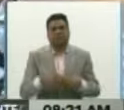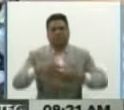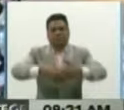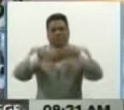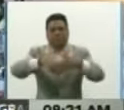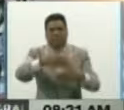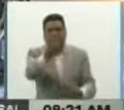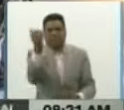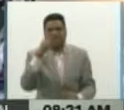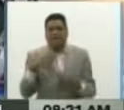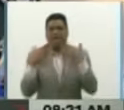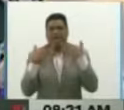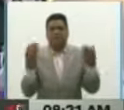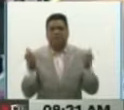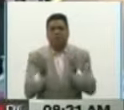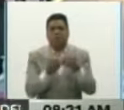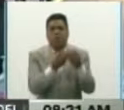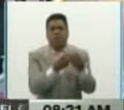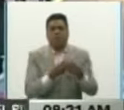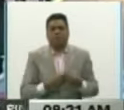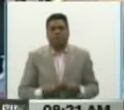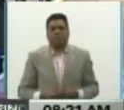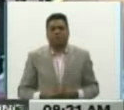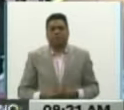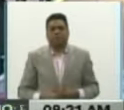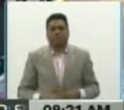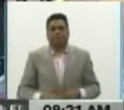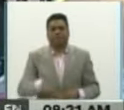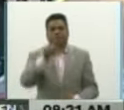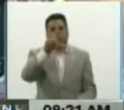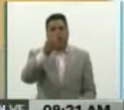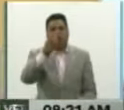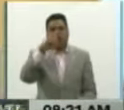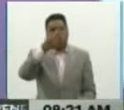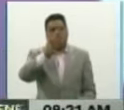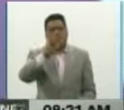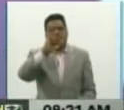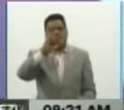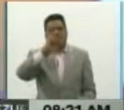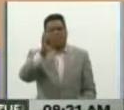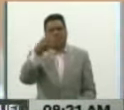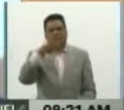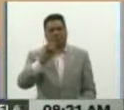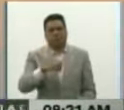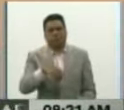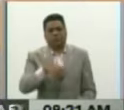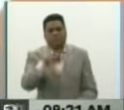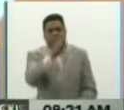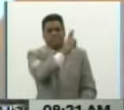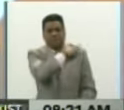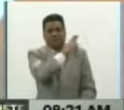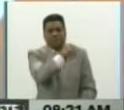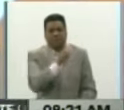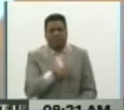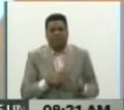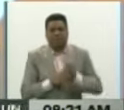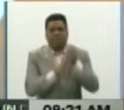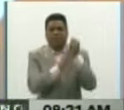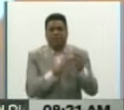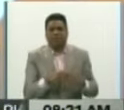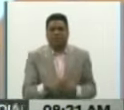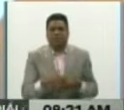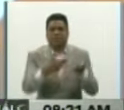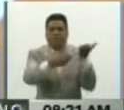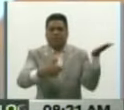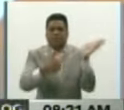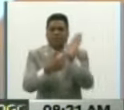por acompañarnos. Ahí escuchamos a Lorenzo Mendoza, presidente de la institución donde ustedes trabajan. Y tiene un recibo por ahí, ¿no, Levi? Para comenzar la